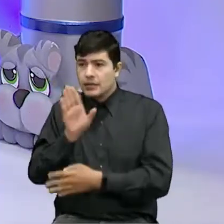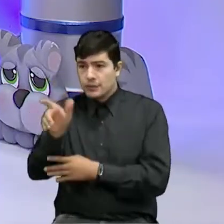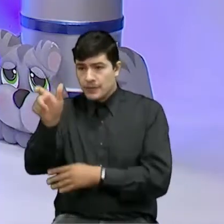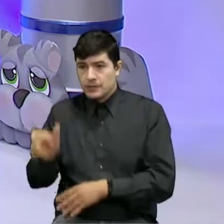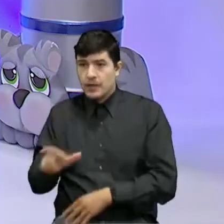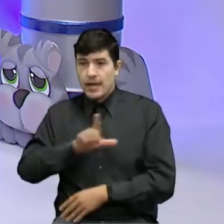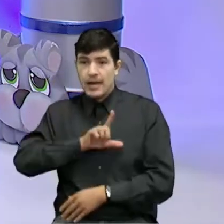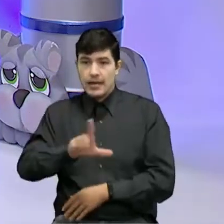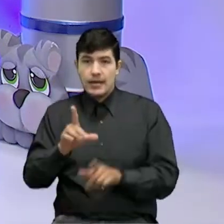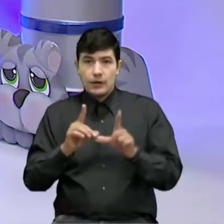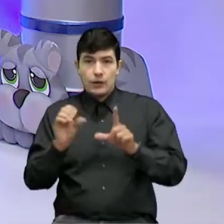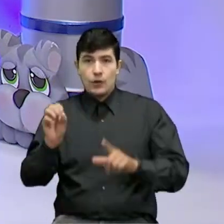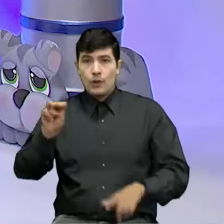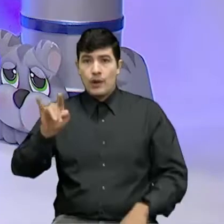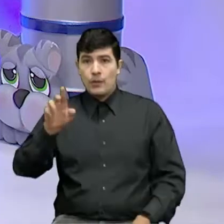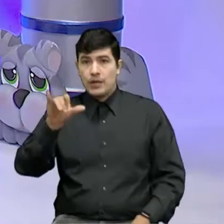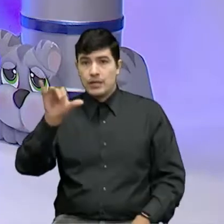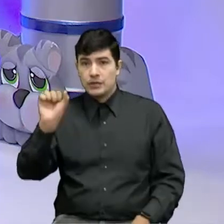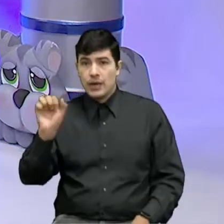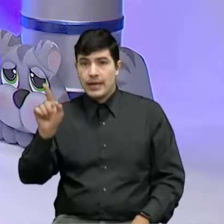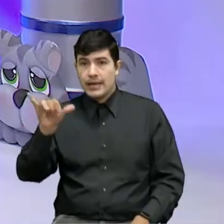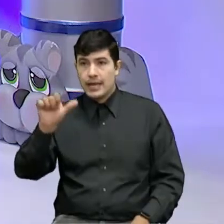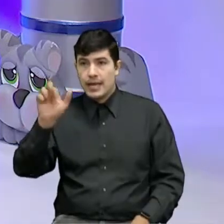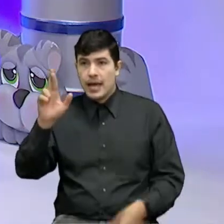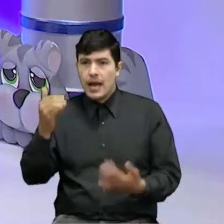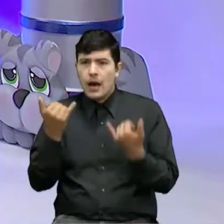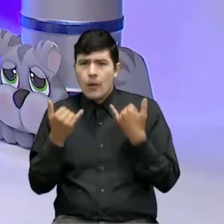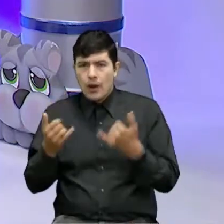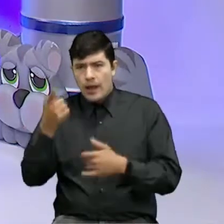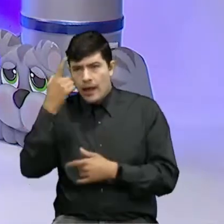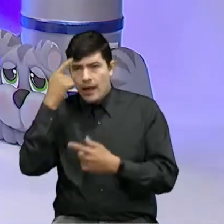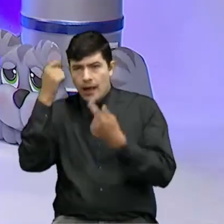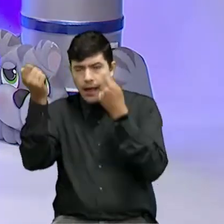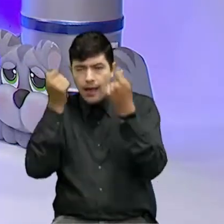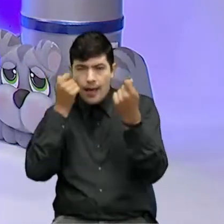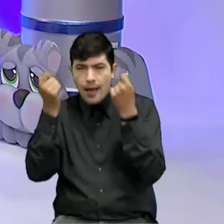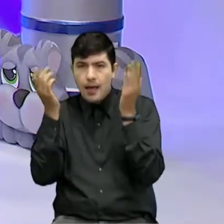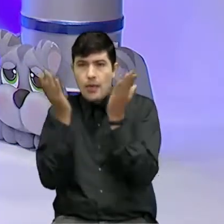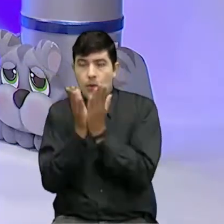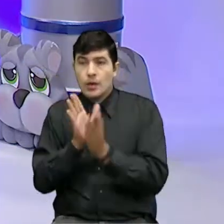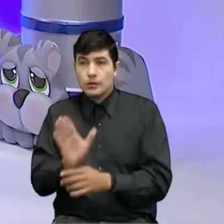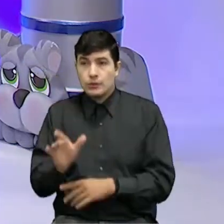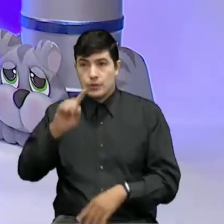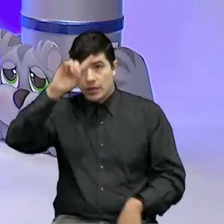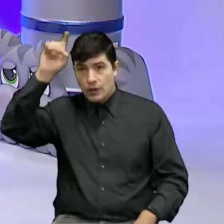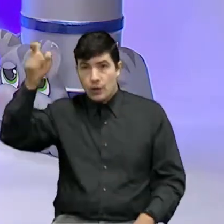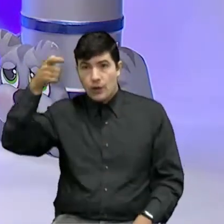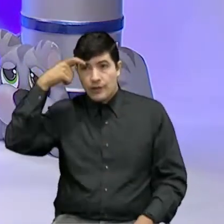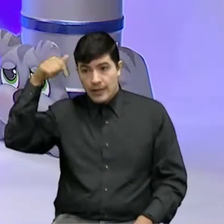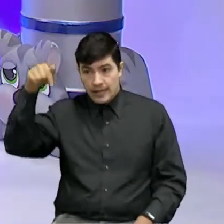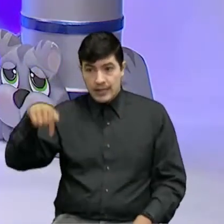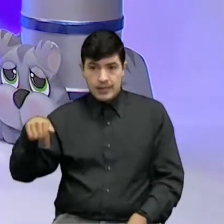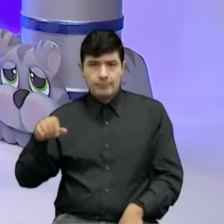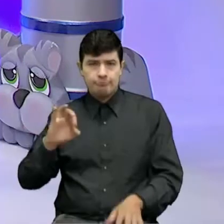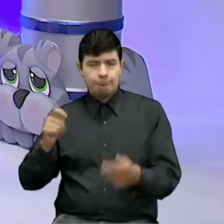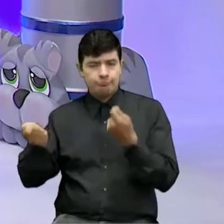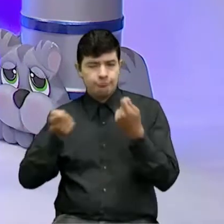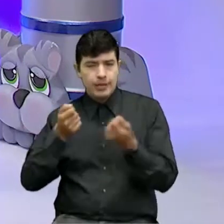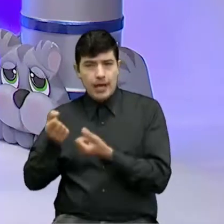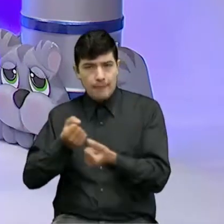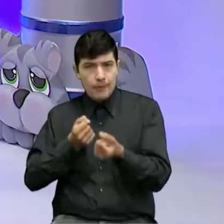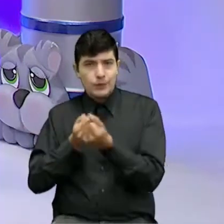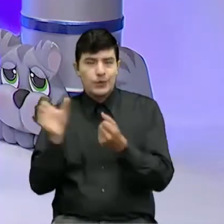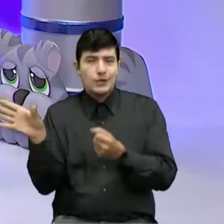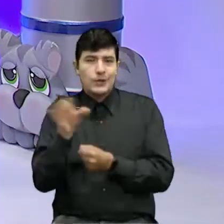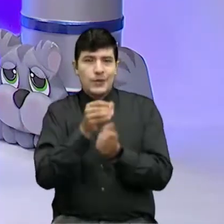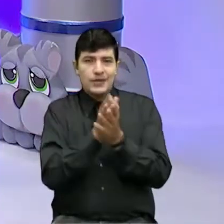doctor Mauricio Aguilar se ha podido crear esta estrategia educativa que desde la Gobernación se ha ideado para todos los niños de